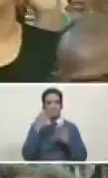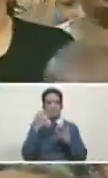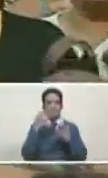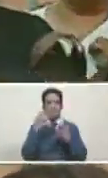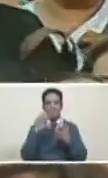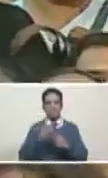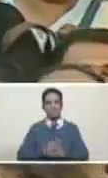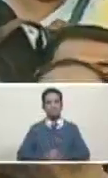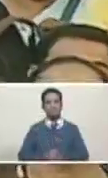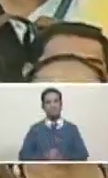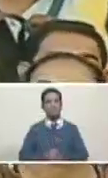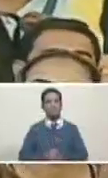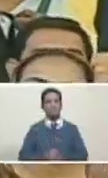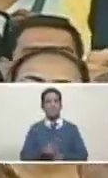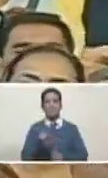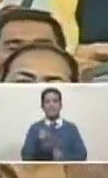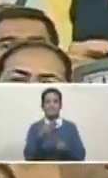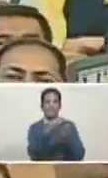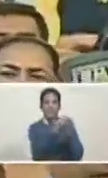En esta carta